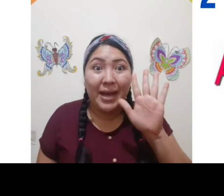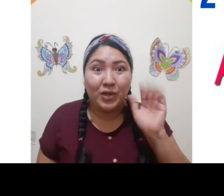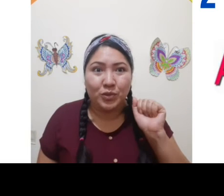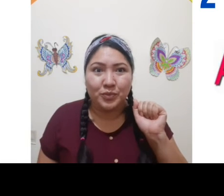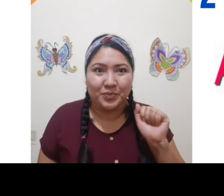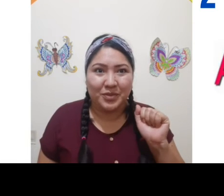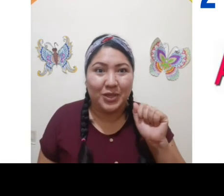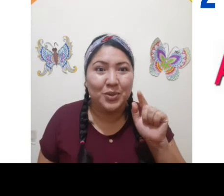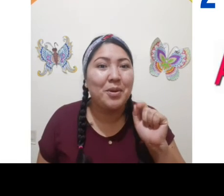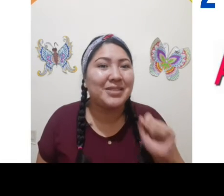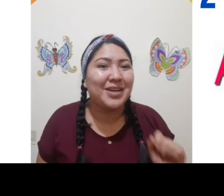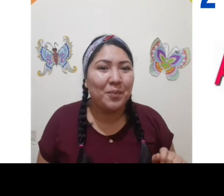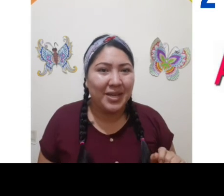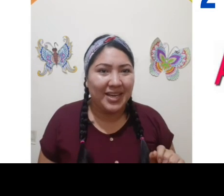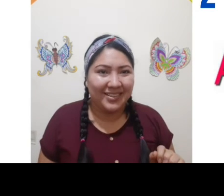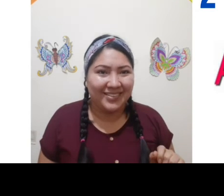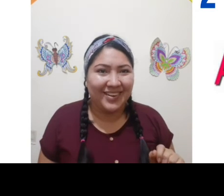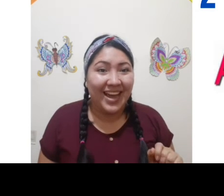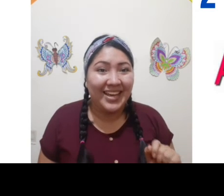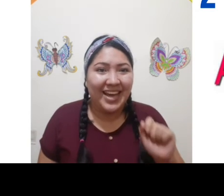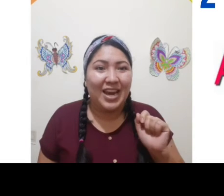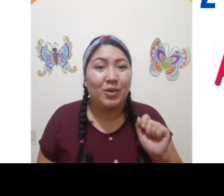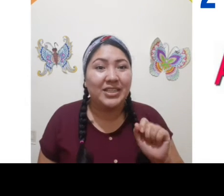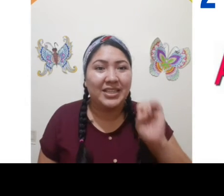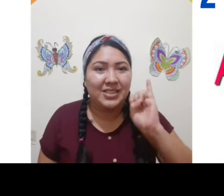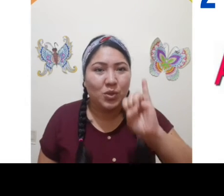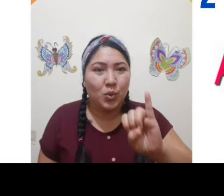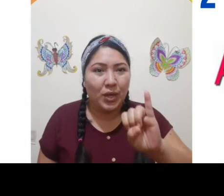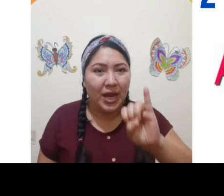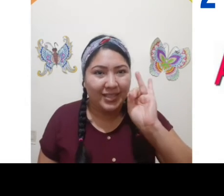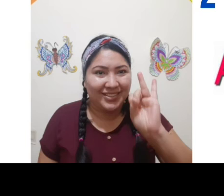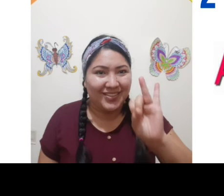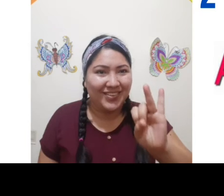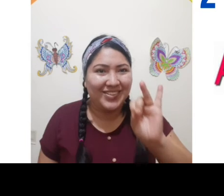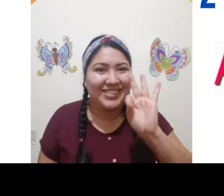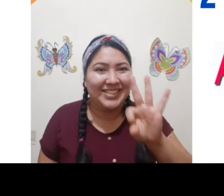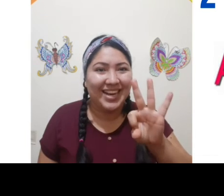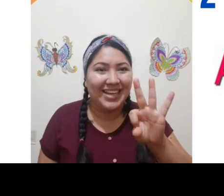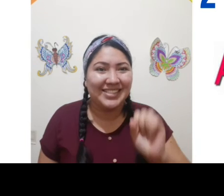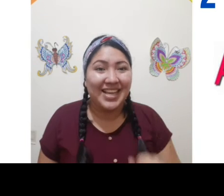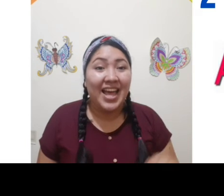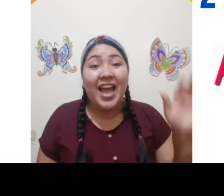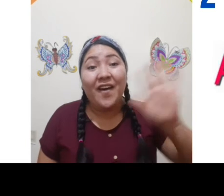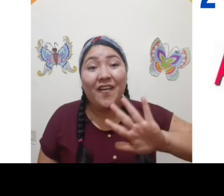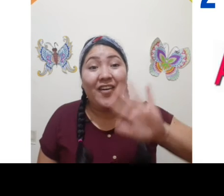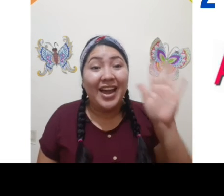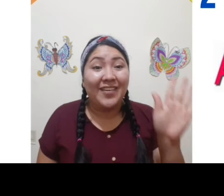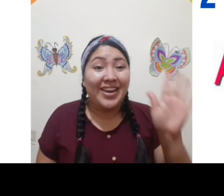con la mano y tú me vas a acompañar porque la cuenta 3 1 2 3